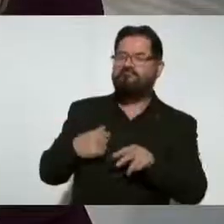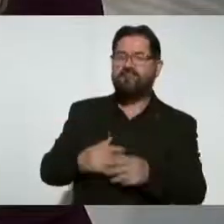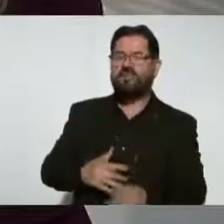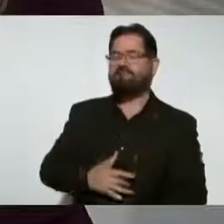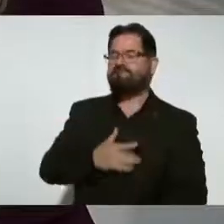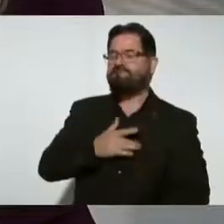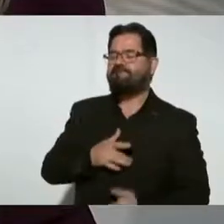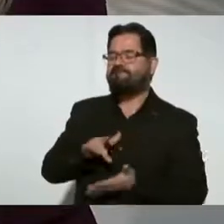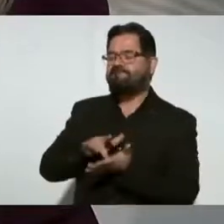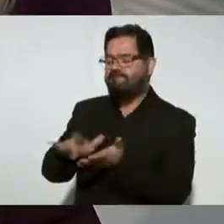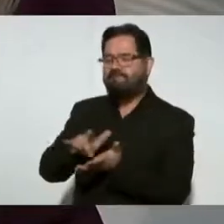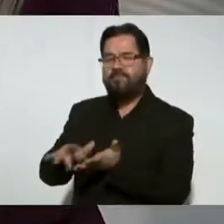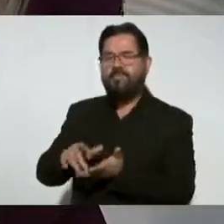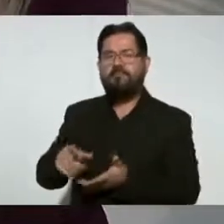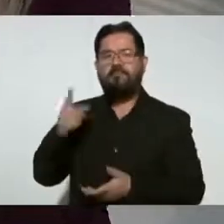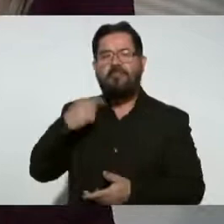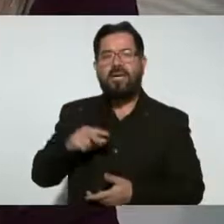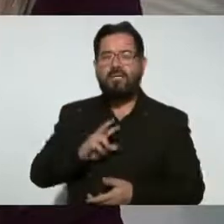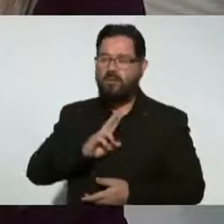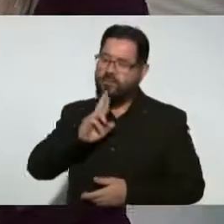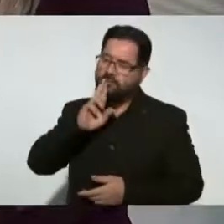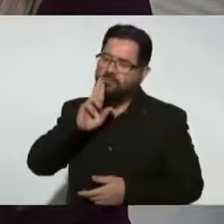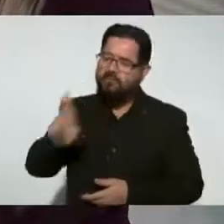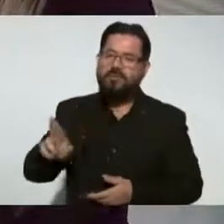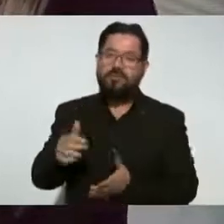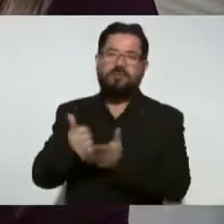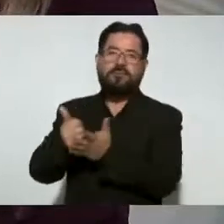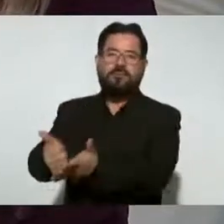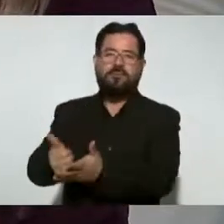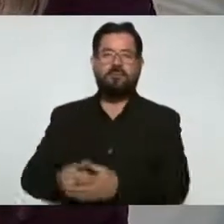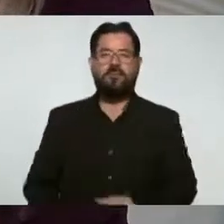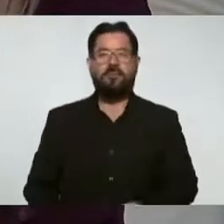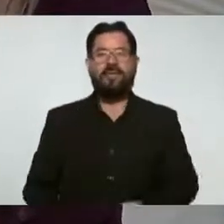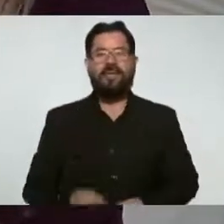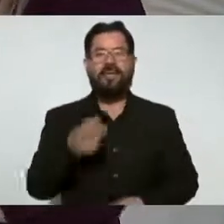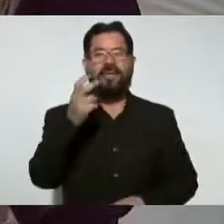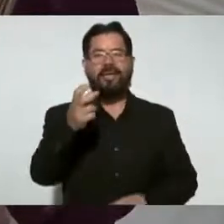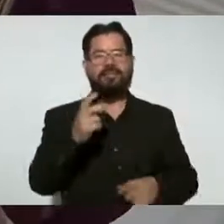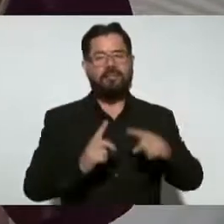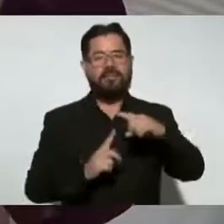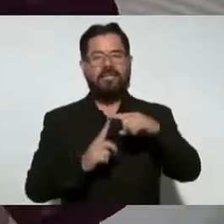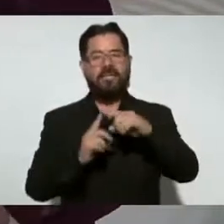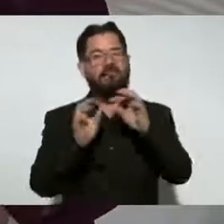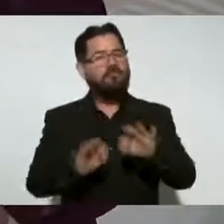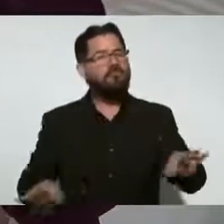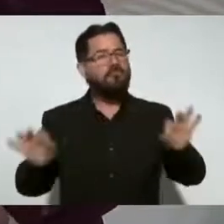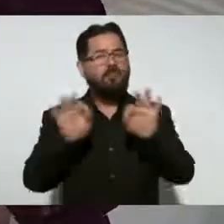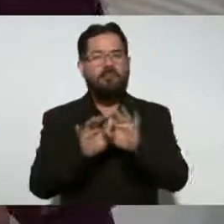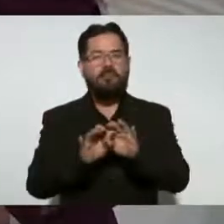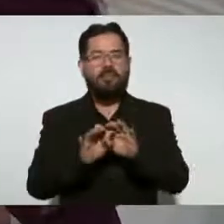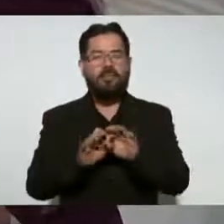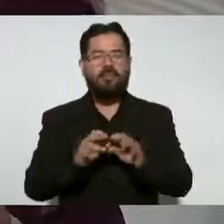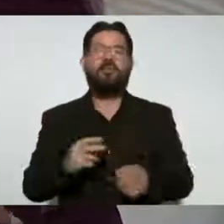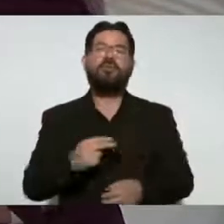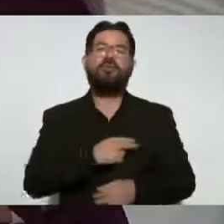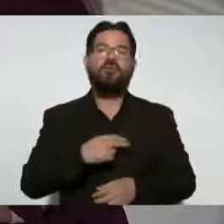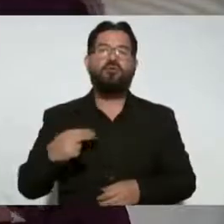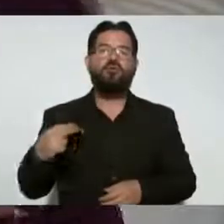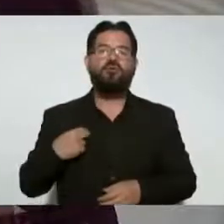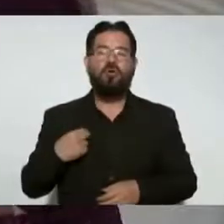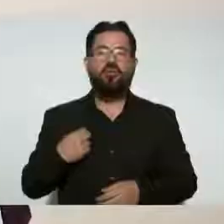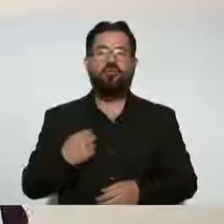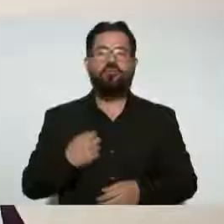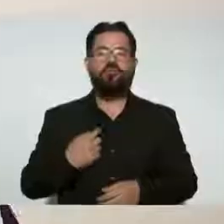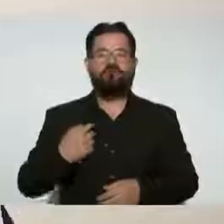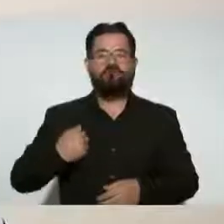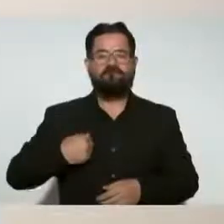con diligencia y responderles. Esas son tareas muy importantes que tenemos los que somos y tenemos el honor